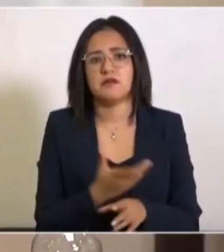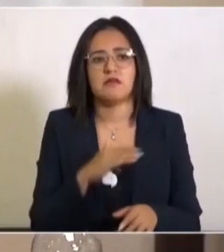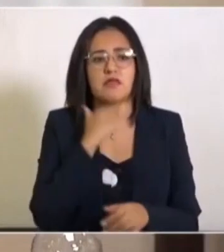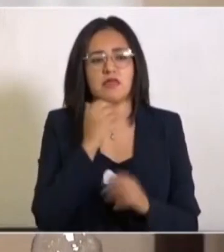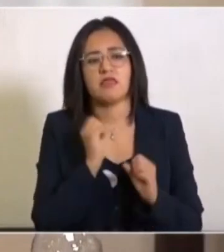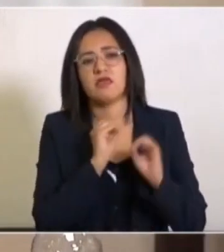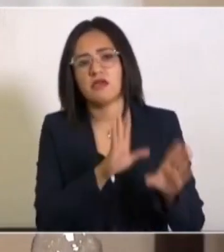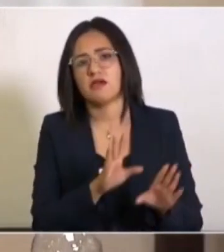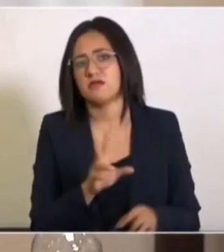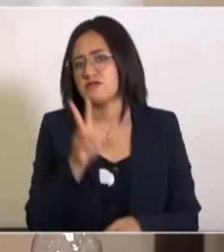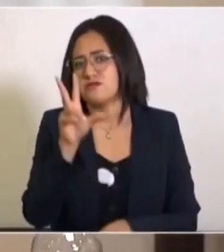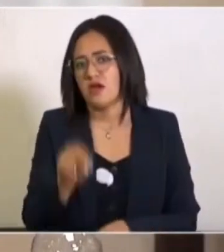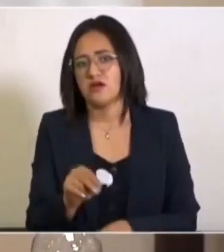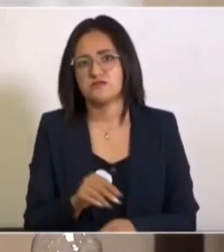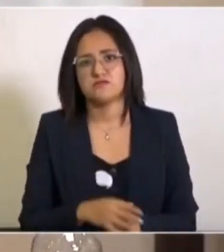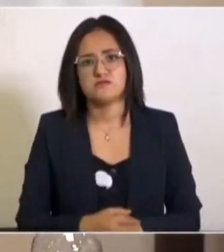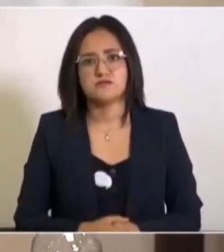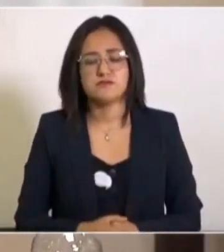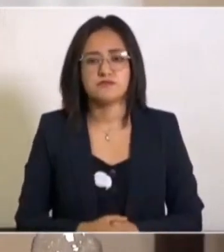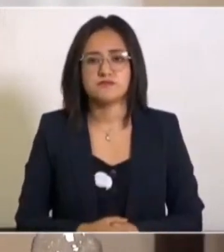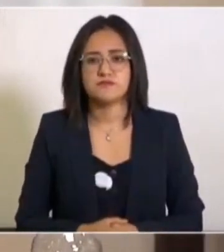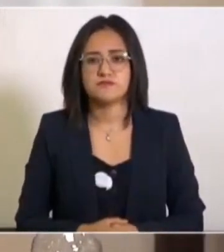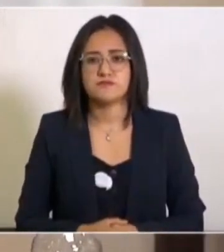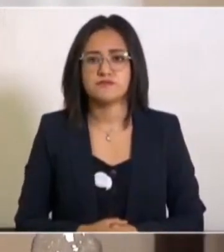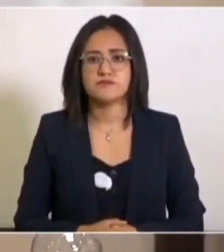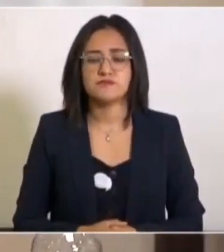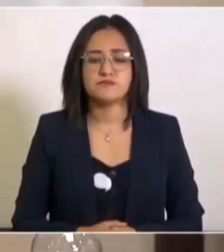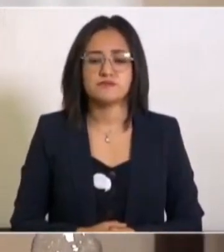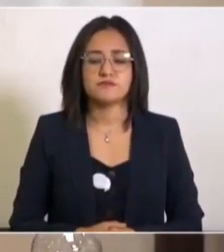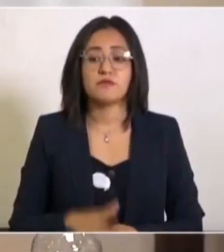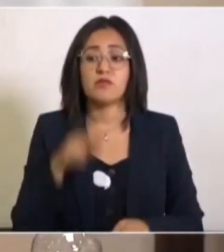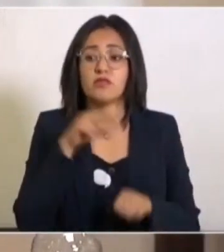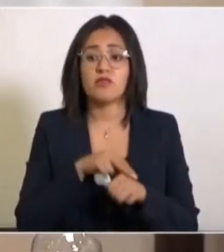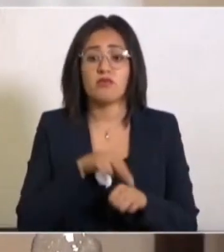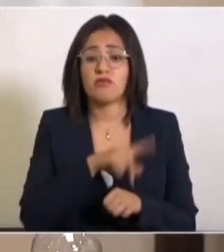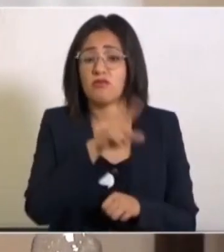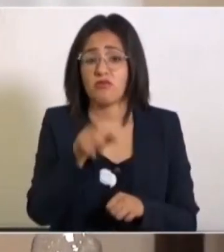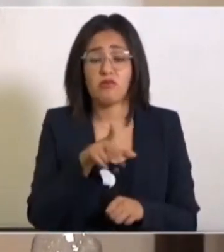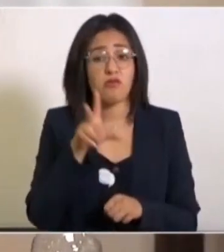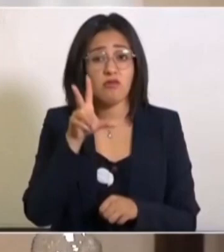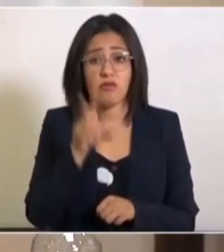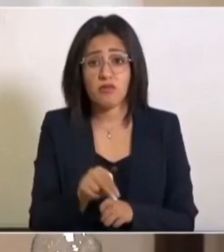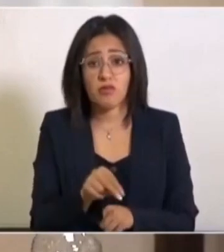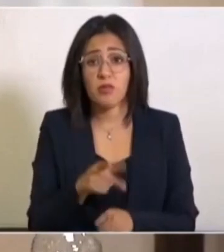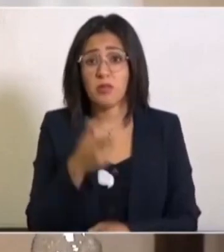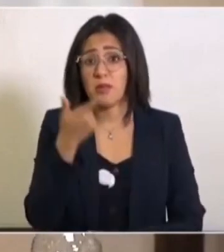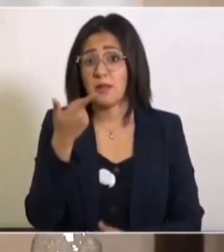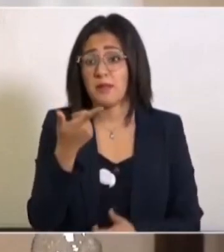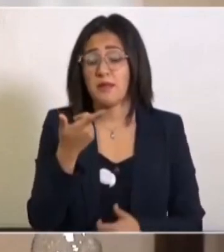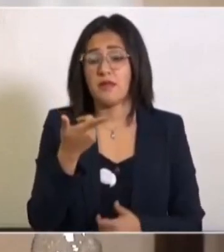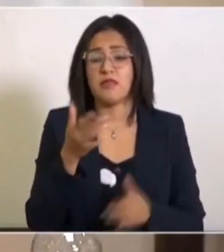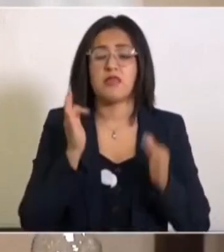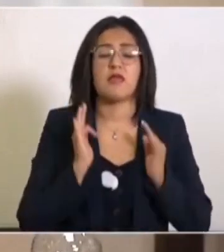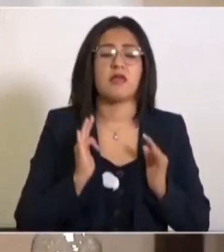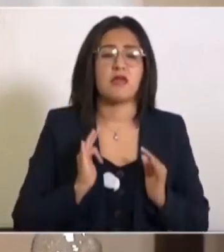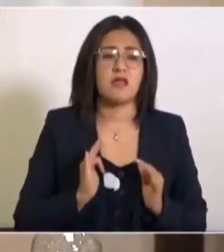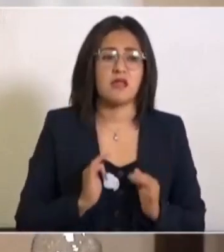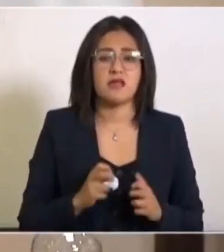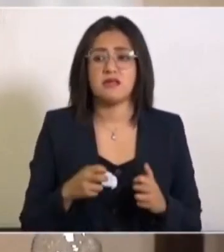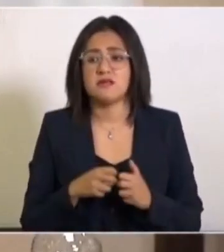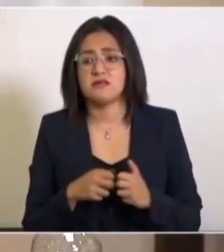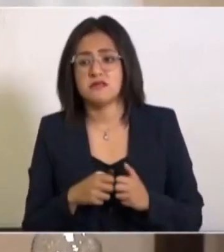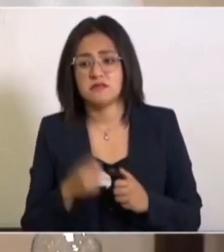descuidos no pueden doctores que no estén con la tranquilidad emocional